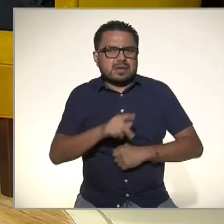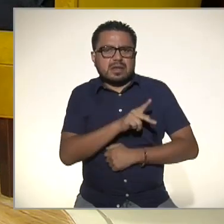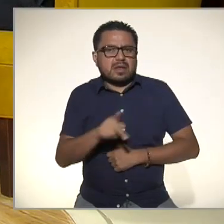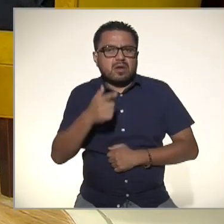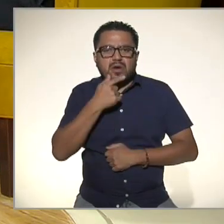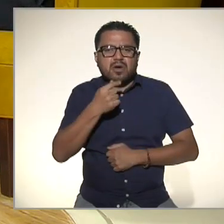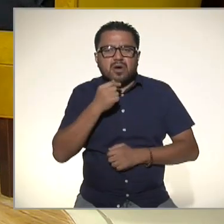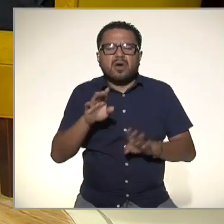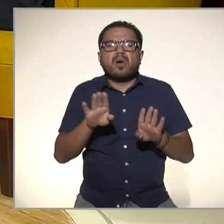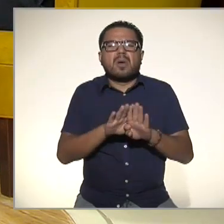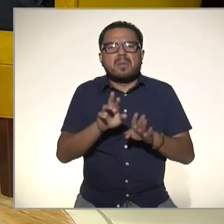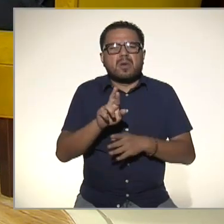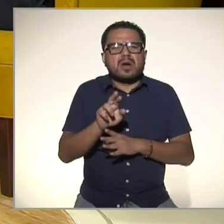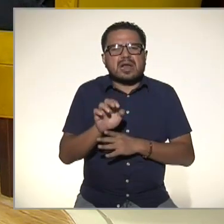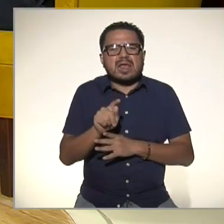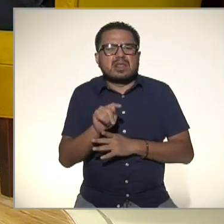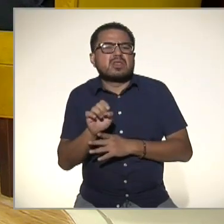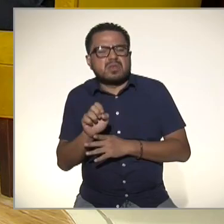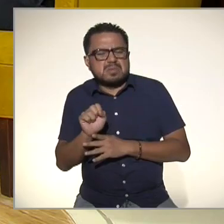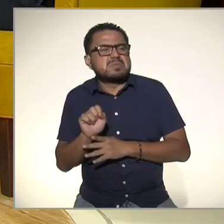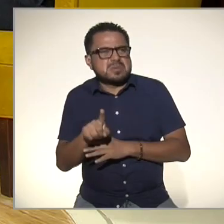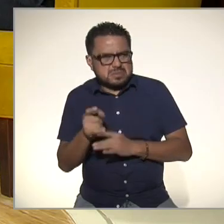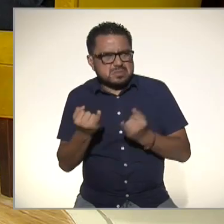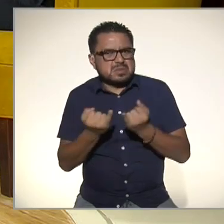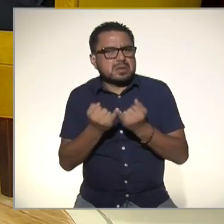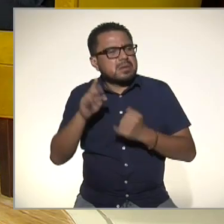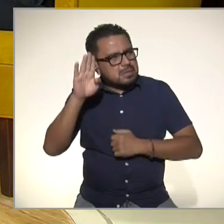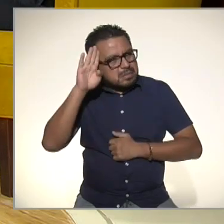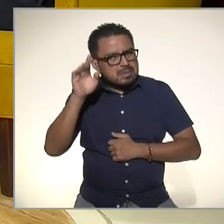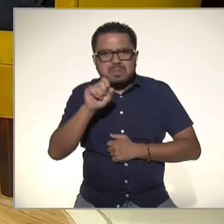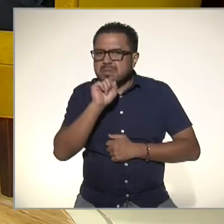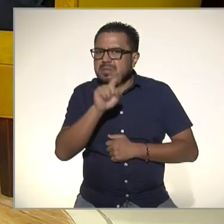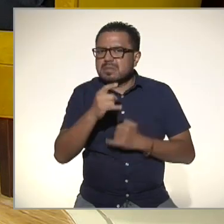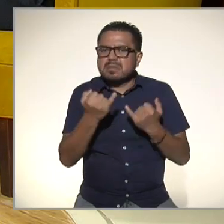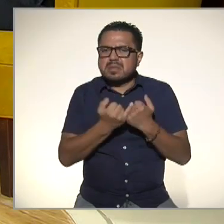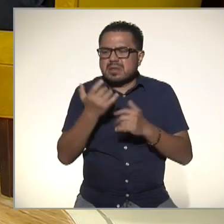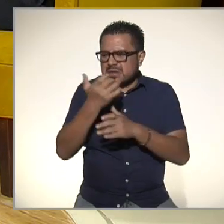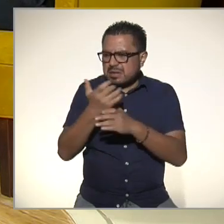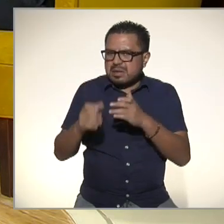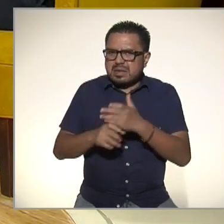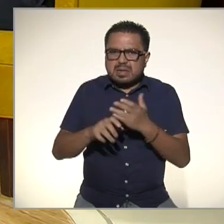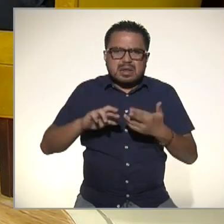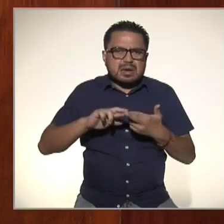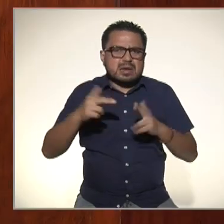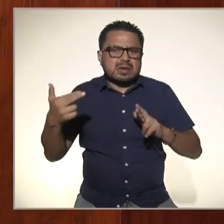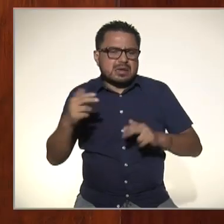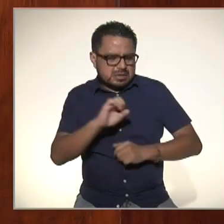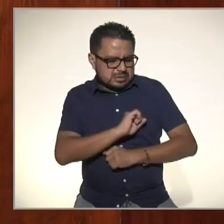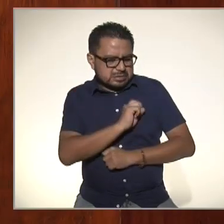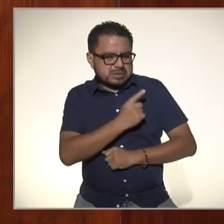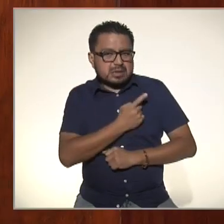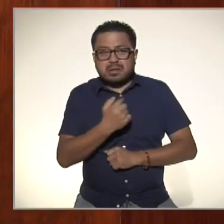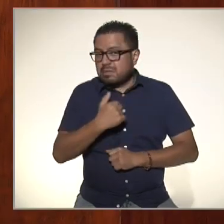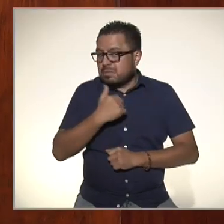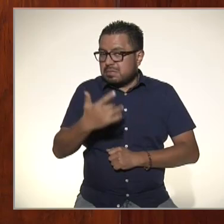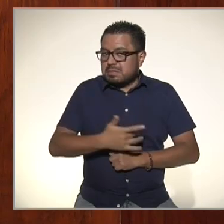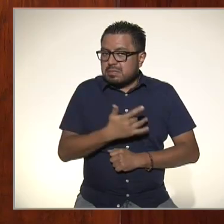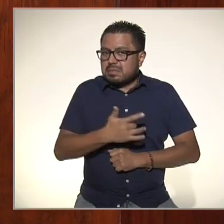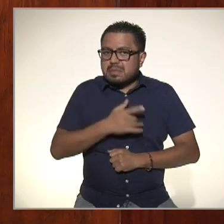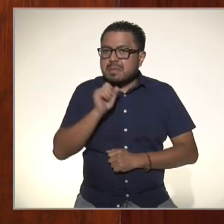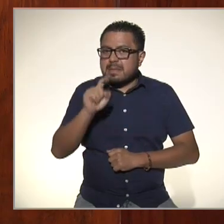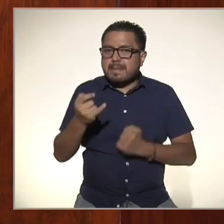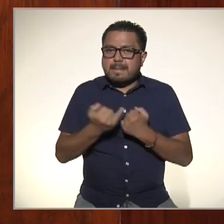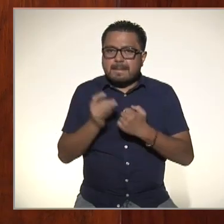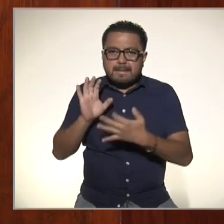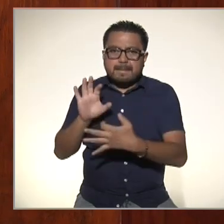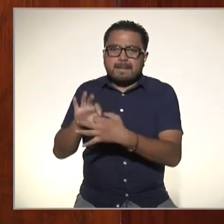reto. Como una especie de reto también, ¿no? Y pensando también como en las cuestiones relacionadas con la salud, me parece que tiene mucho que ver también